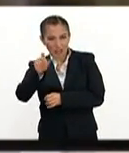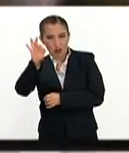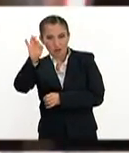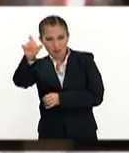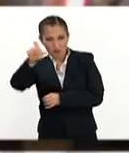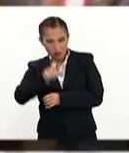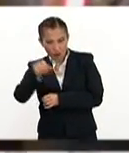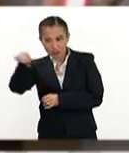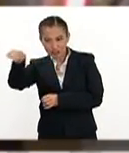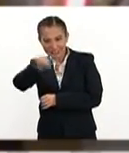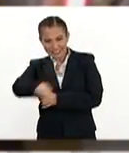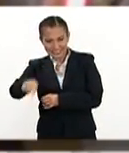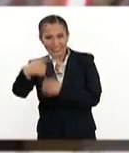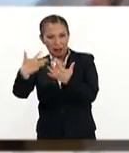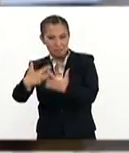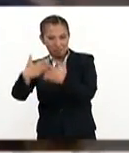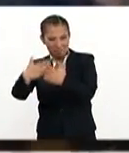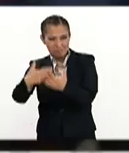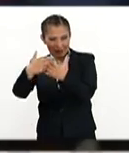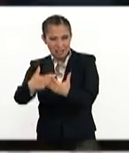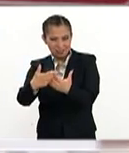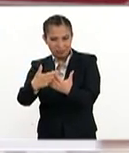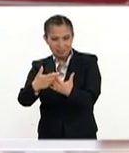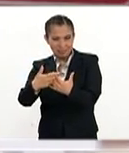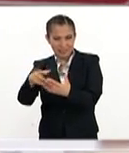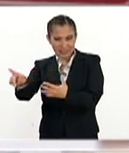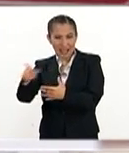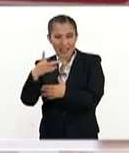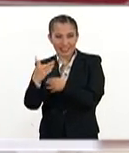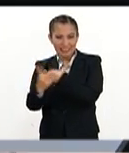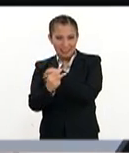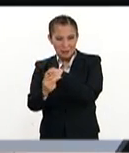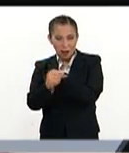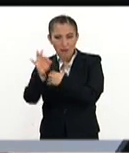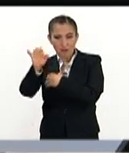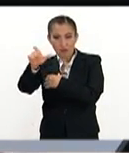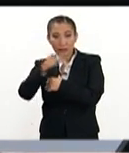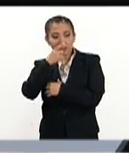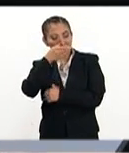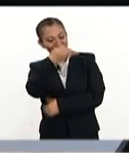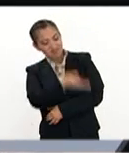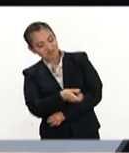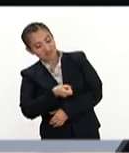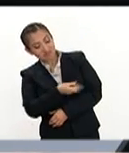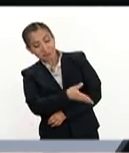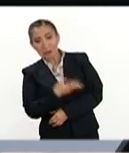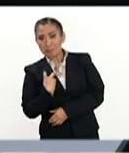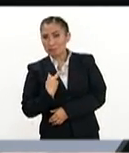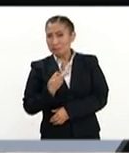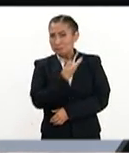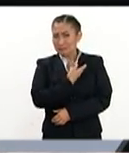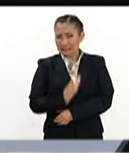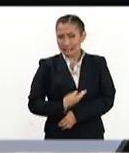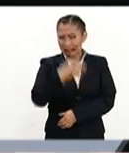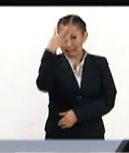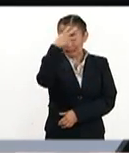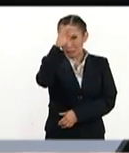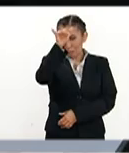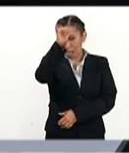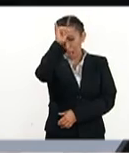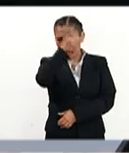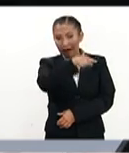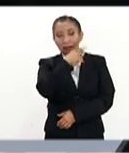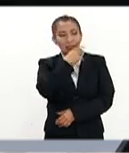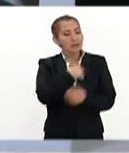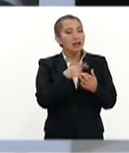Fox, de la empresa de medios de comunicación Fox, cataloga al presidente como idiota cuando este le contaba